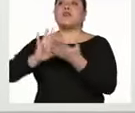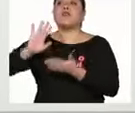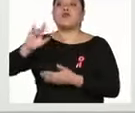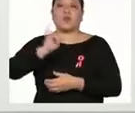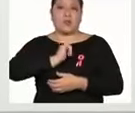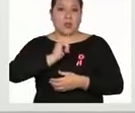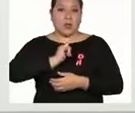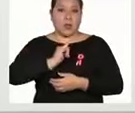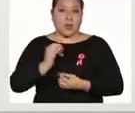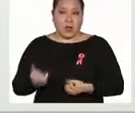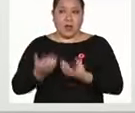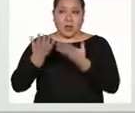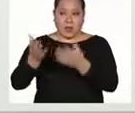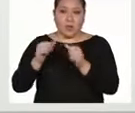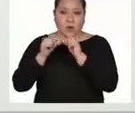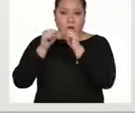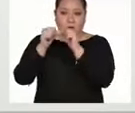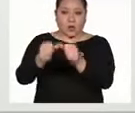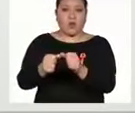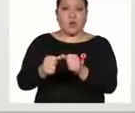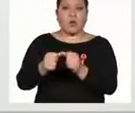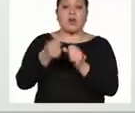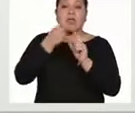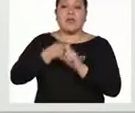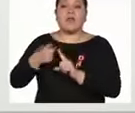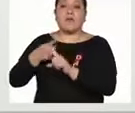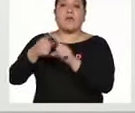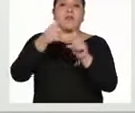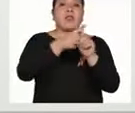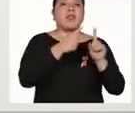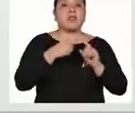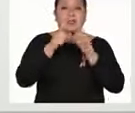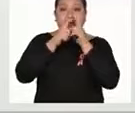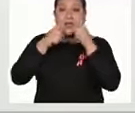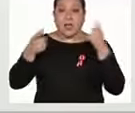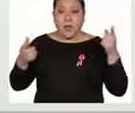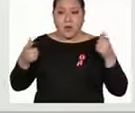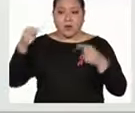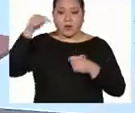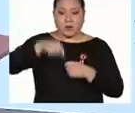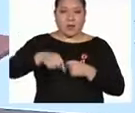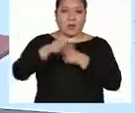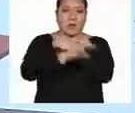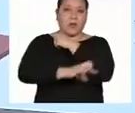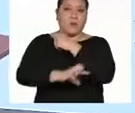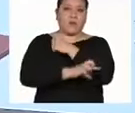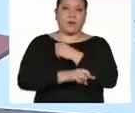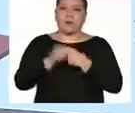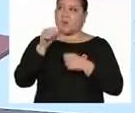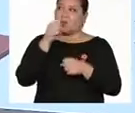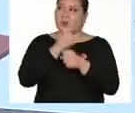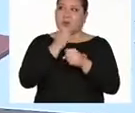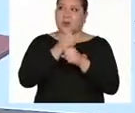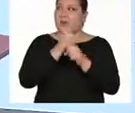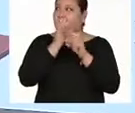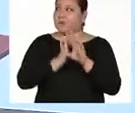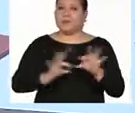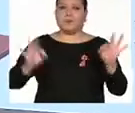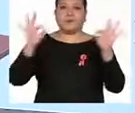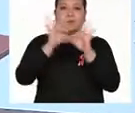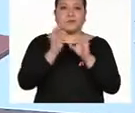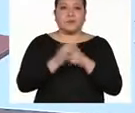nos aseguramos que se mantenga viva la diversidad lingüística que tiene nuestro país. Suena un trabajo muy